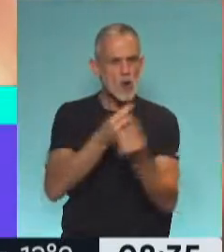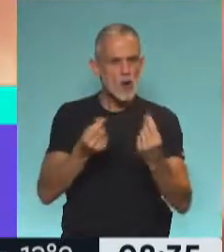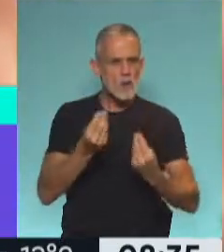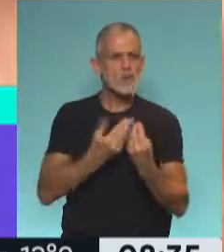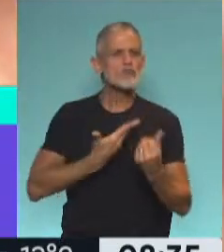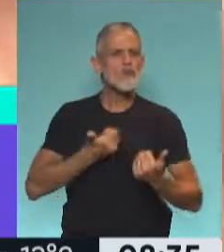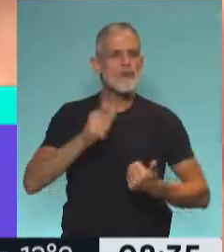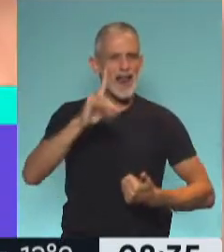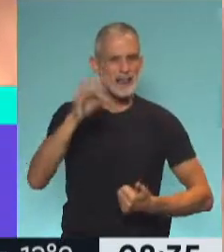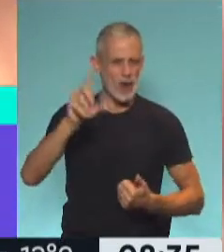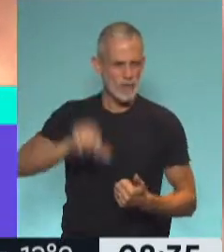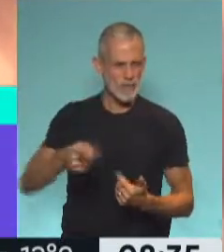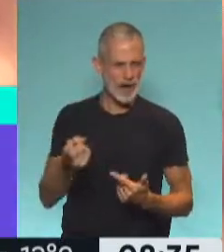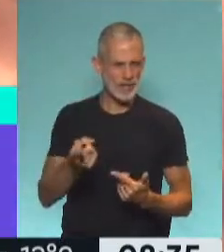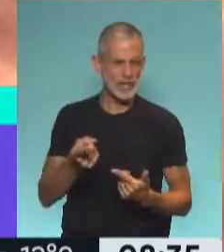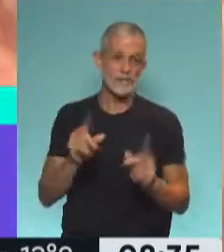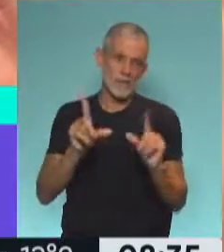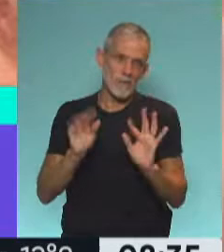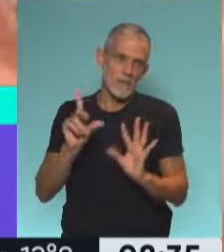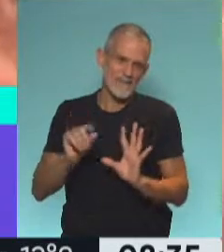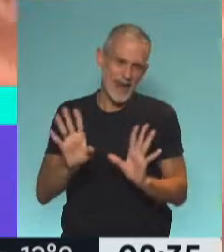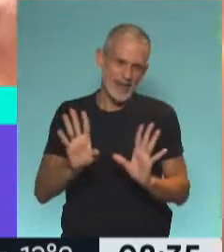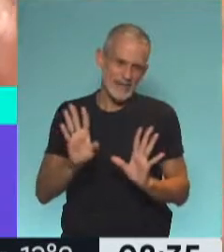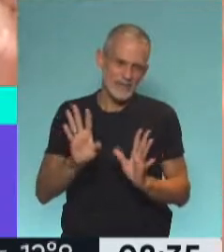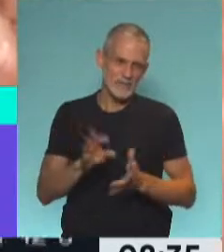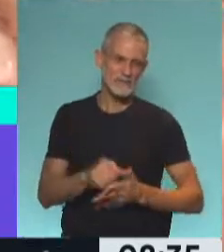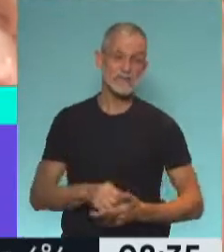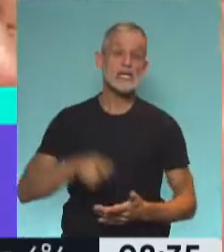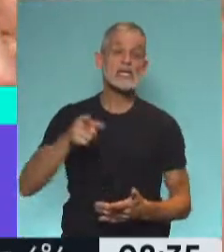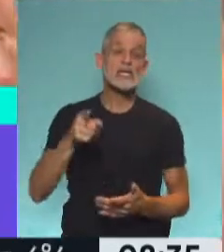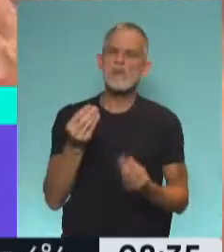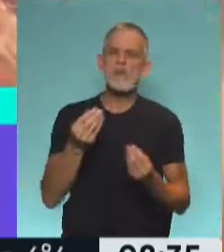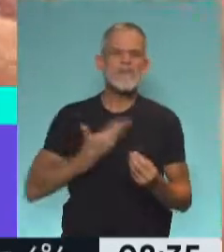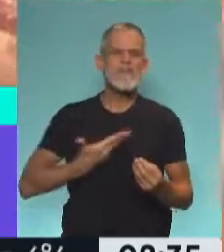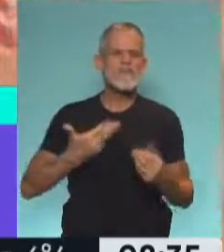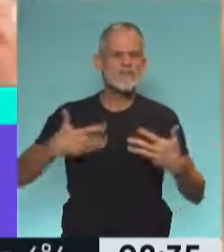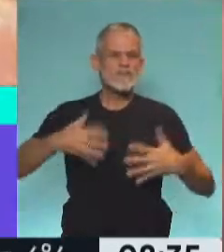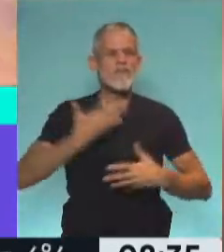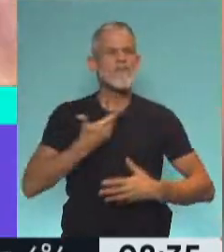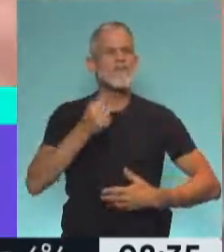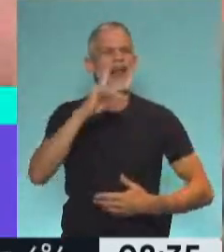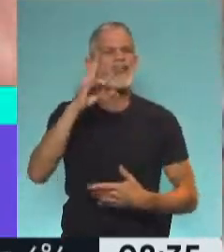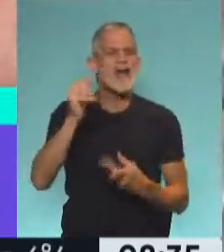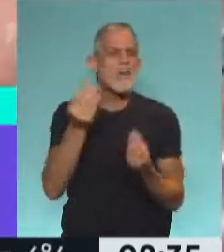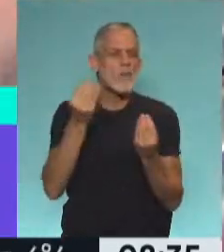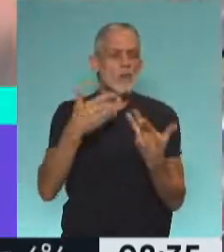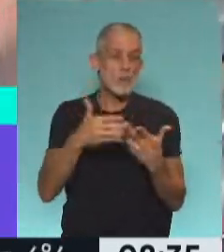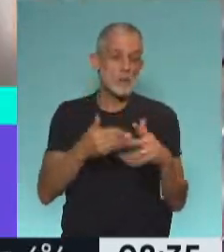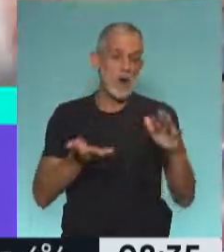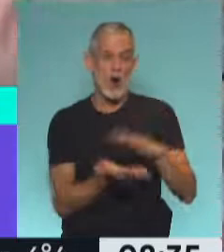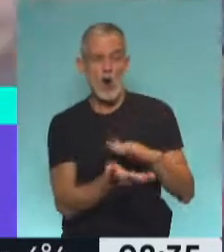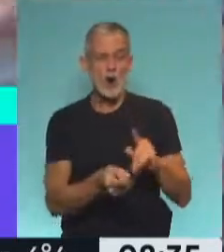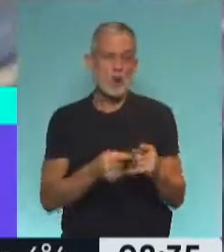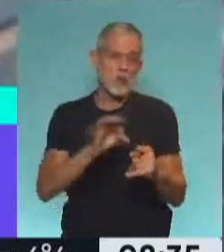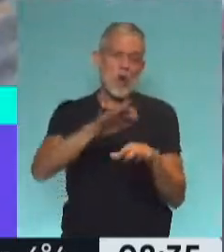una oferta de falda. Es un poquito más económica, ¿no? Es un poquito más económica. Después ¿qué se puede hacer con falda? Denos ideas. Por ejemplo, la faldita la puede tirar al horno, puede tirar a